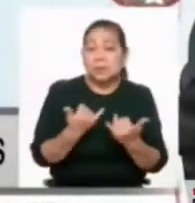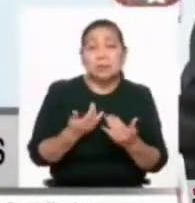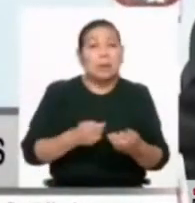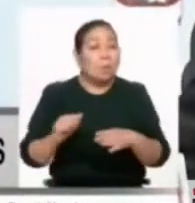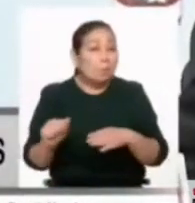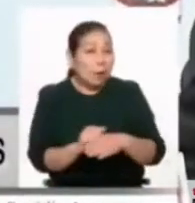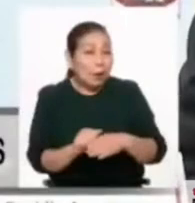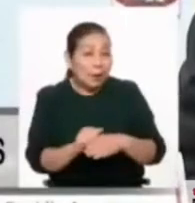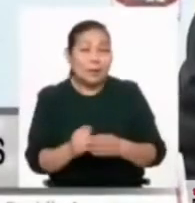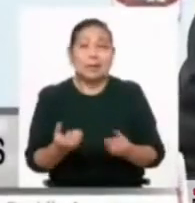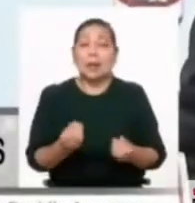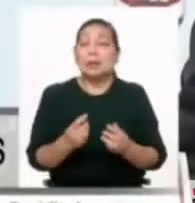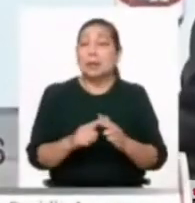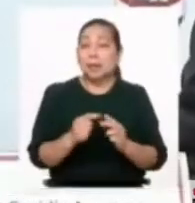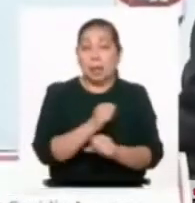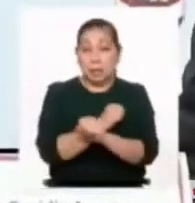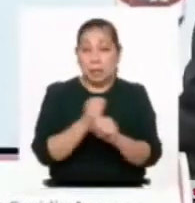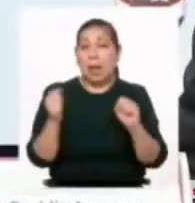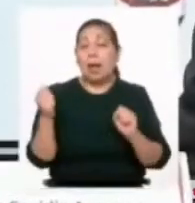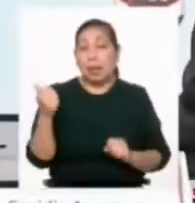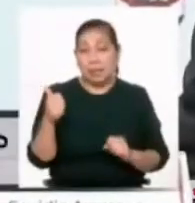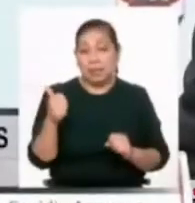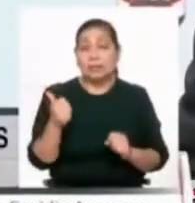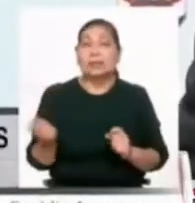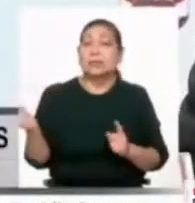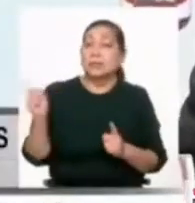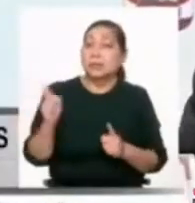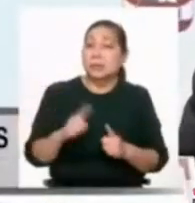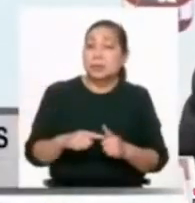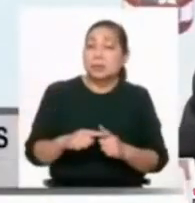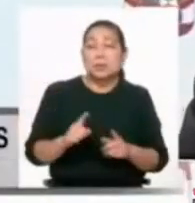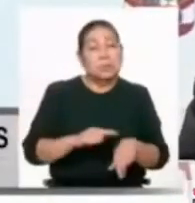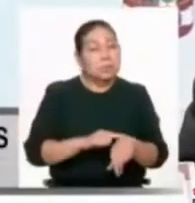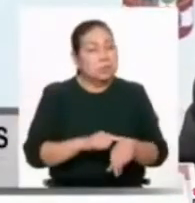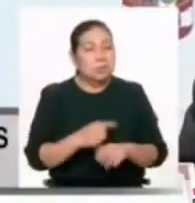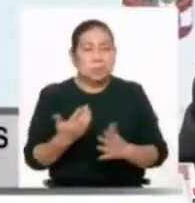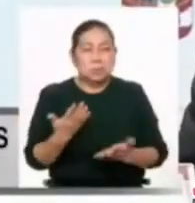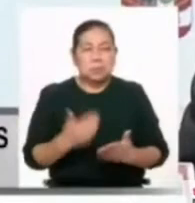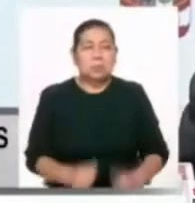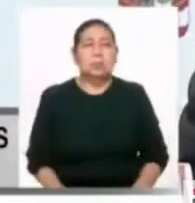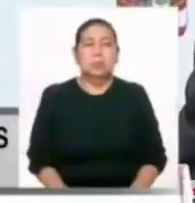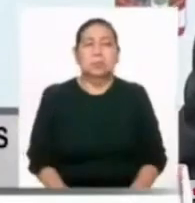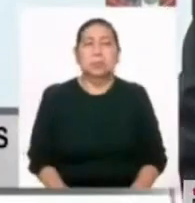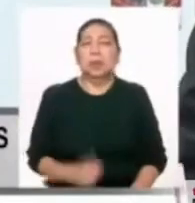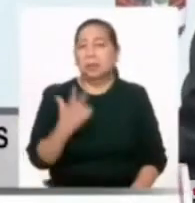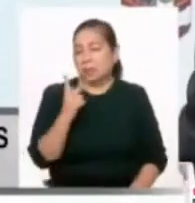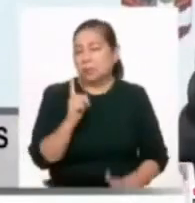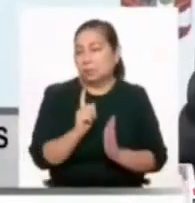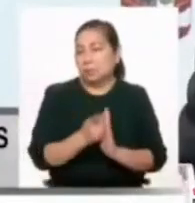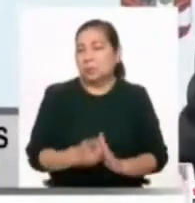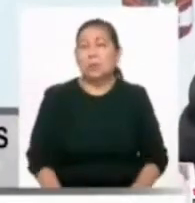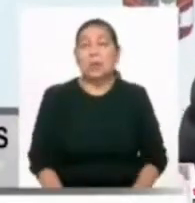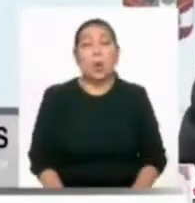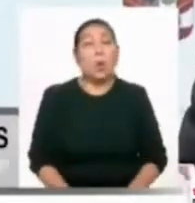este simulacro. Se iniciará a las 10 de la mañana y tendrá una duración de aproximadamente 30